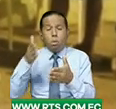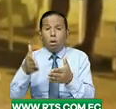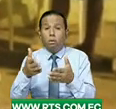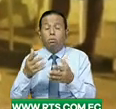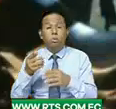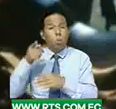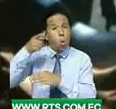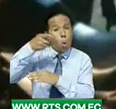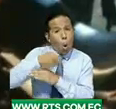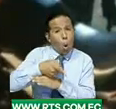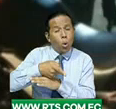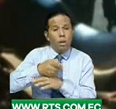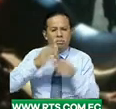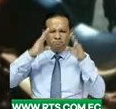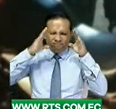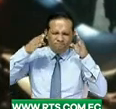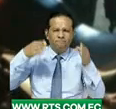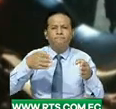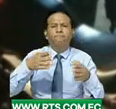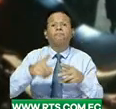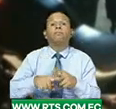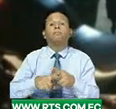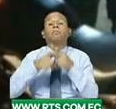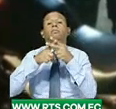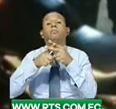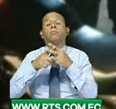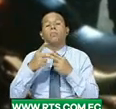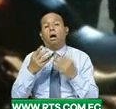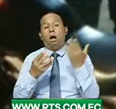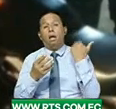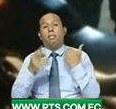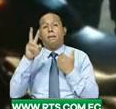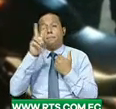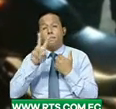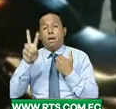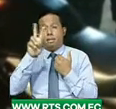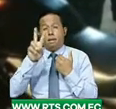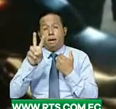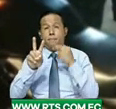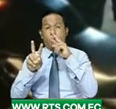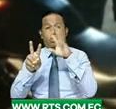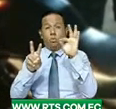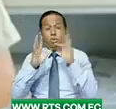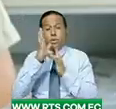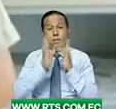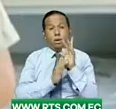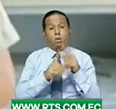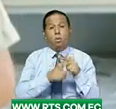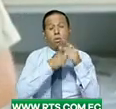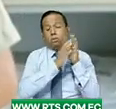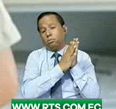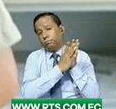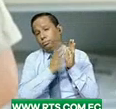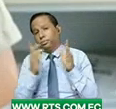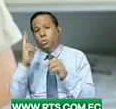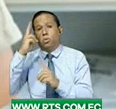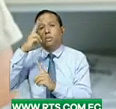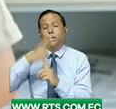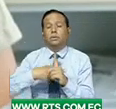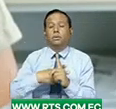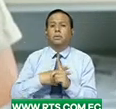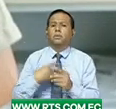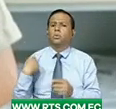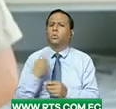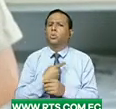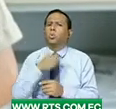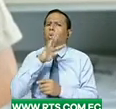de excepción en la provincia de Esmeraldas rige desde la medianoche del pasado viernes 29 de abril. Pues hemos realizado